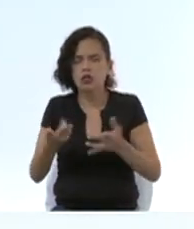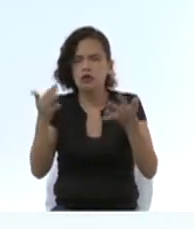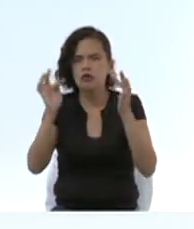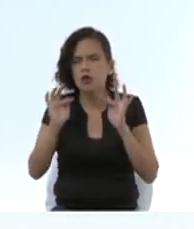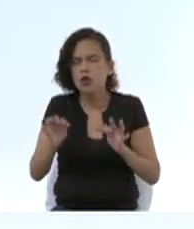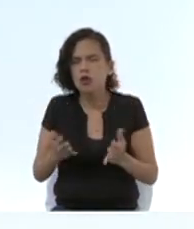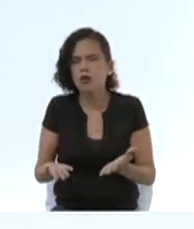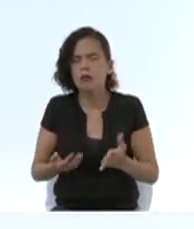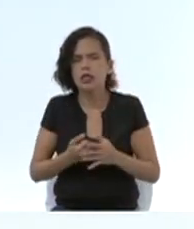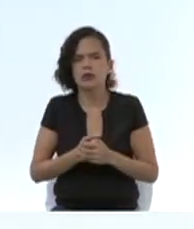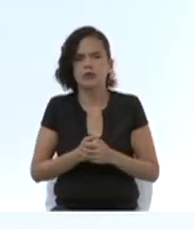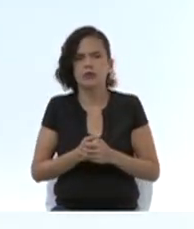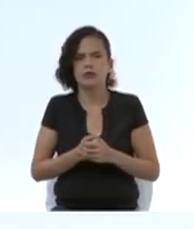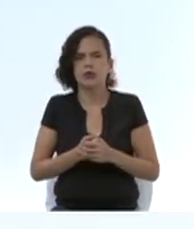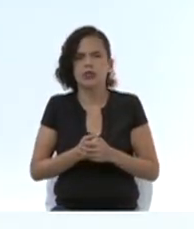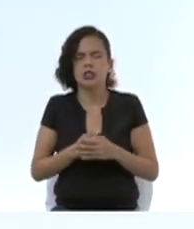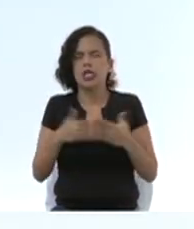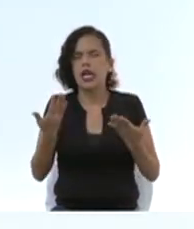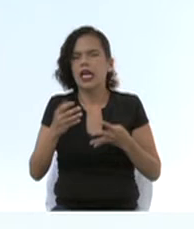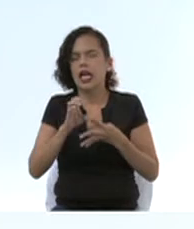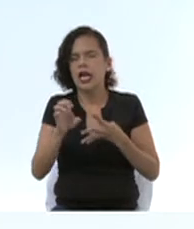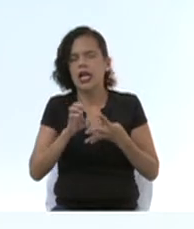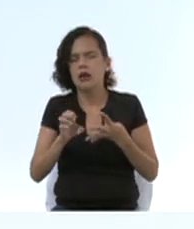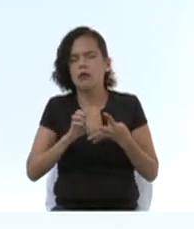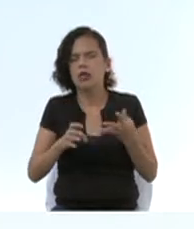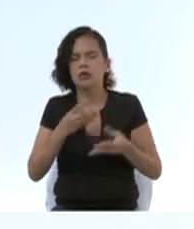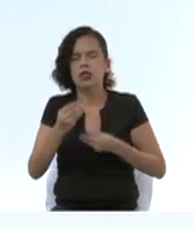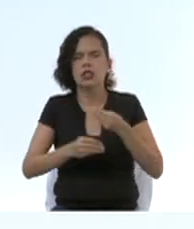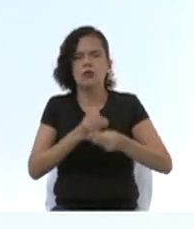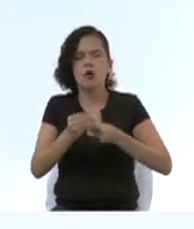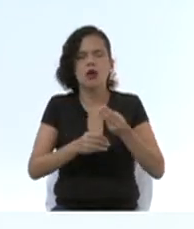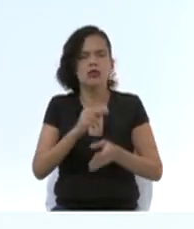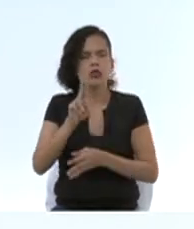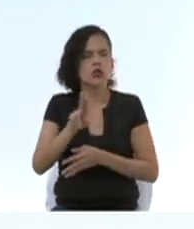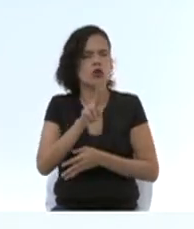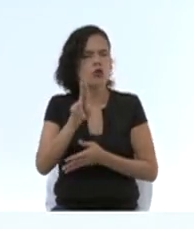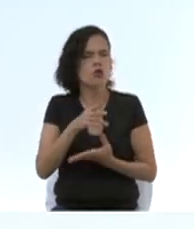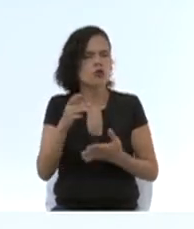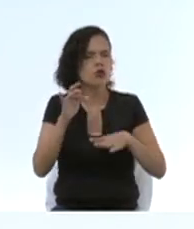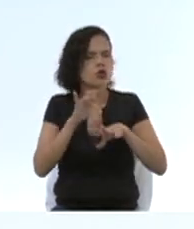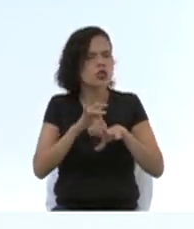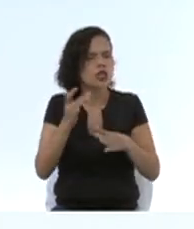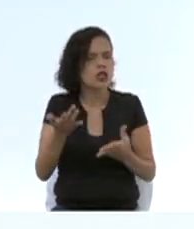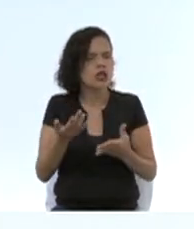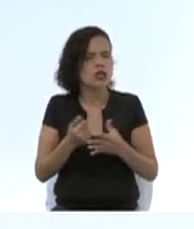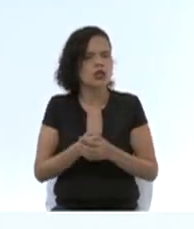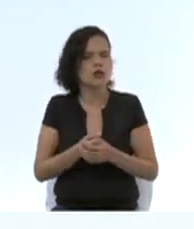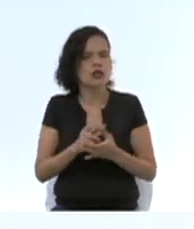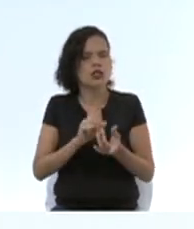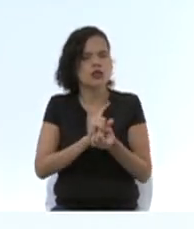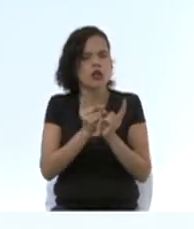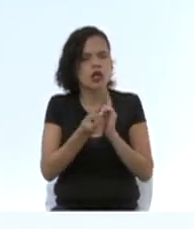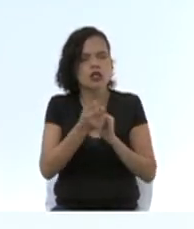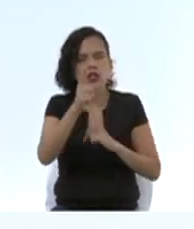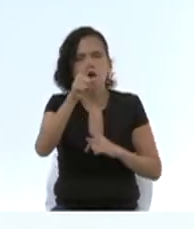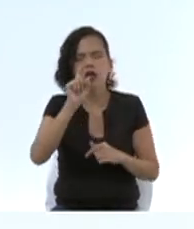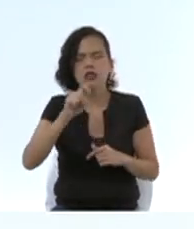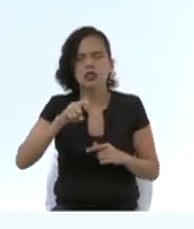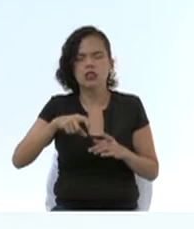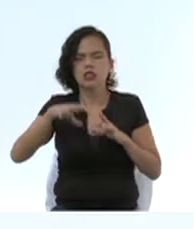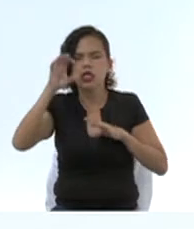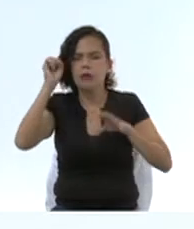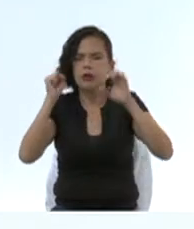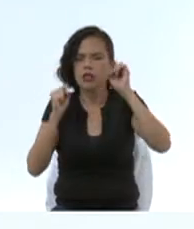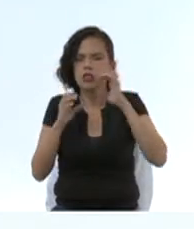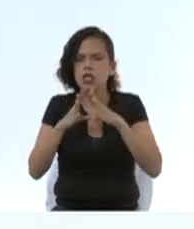Contenidos, de qué elementos estamos haciendo uso, son tangibles, son adaptados a esa necesidad de